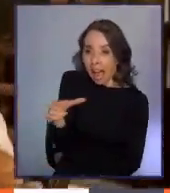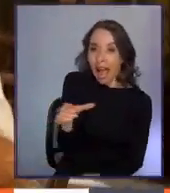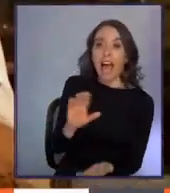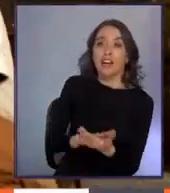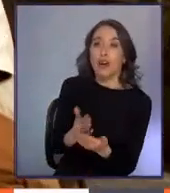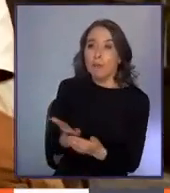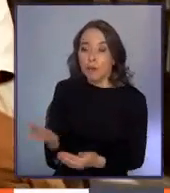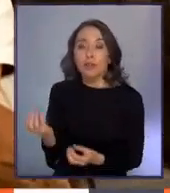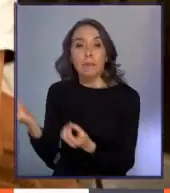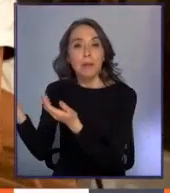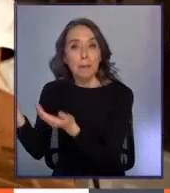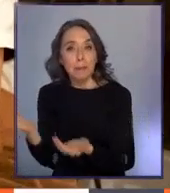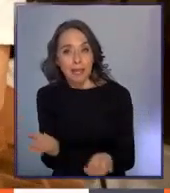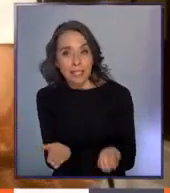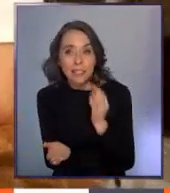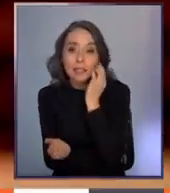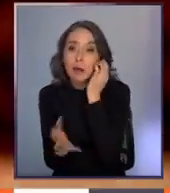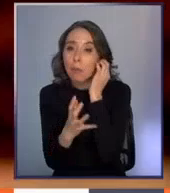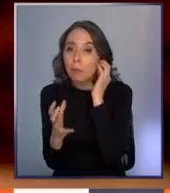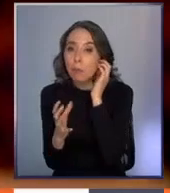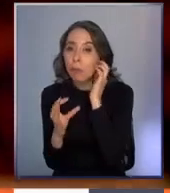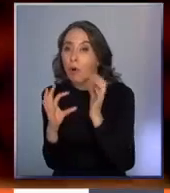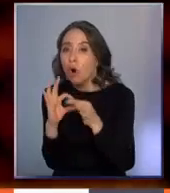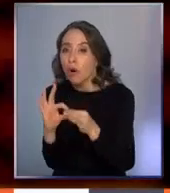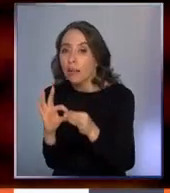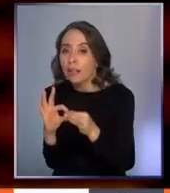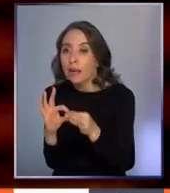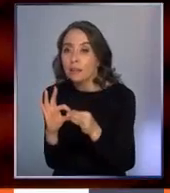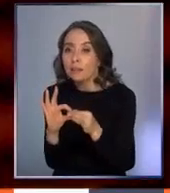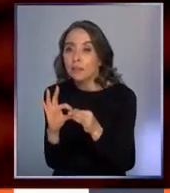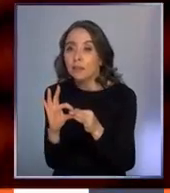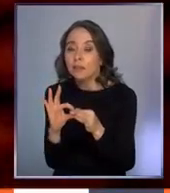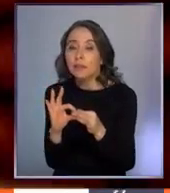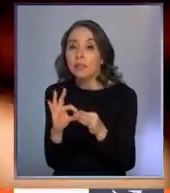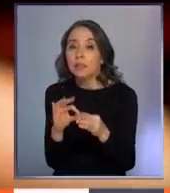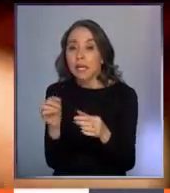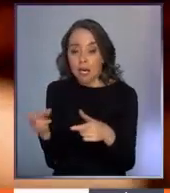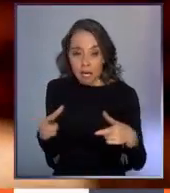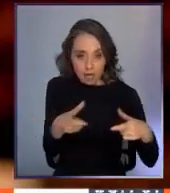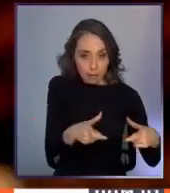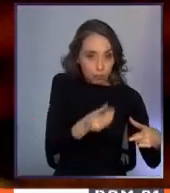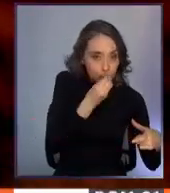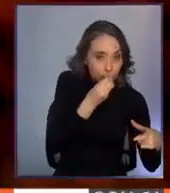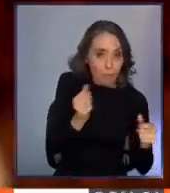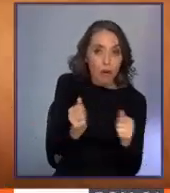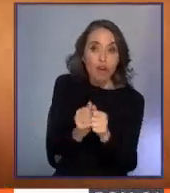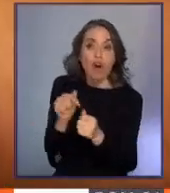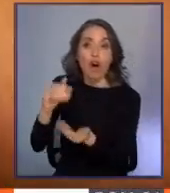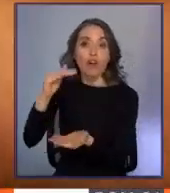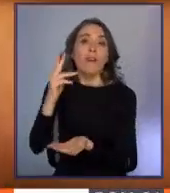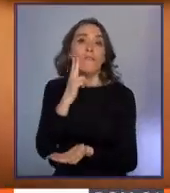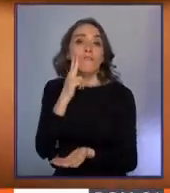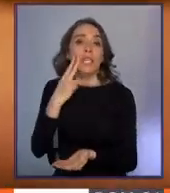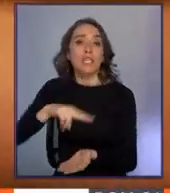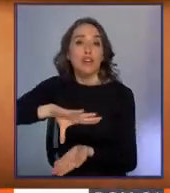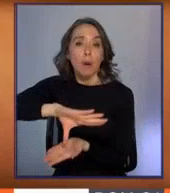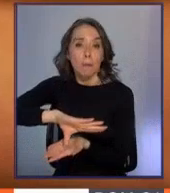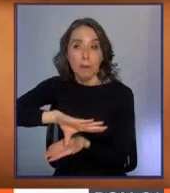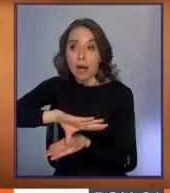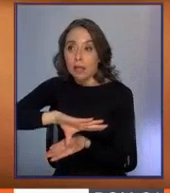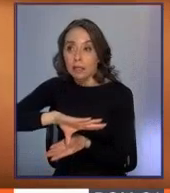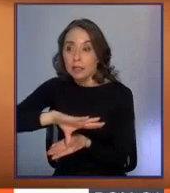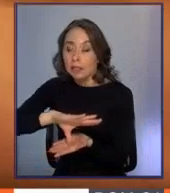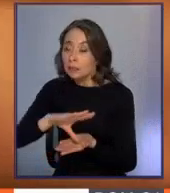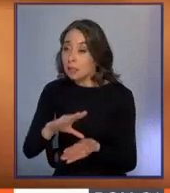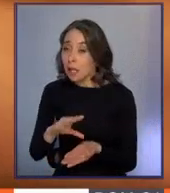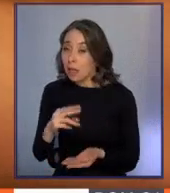muy bien, bienvenida, Antonia. Muchas gracias. El vino que hemos elegido para acompañar este plato, un vino de la variedad País. El vino se llama Ribera del